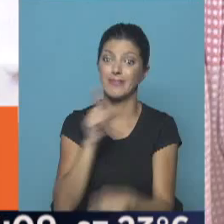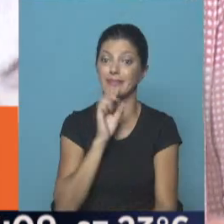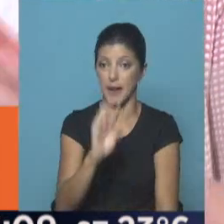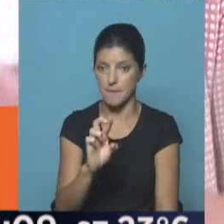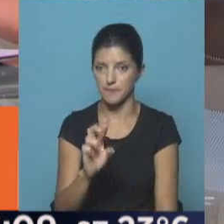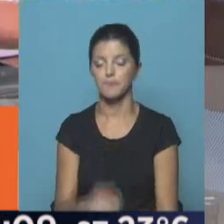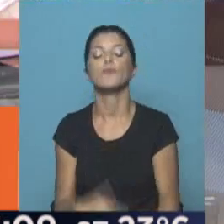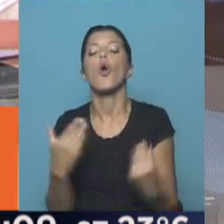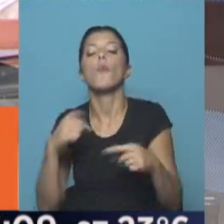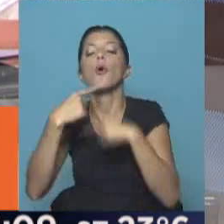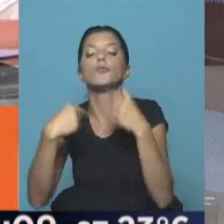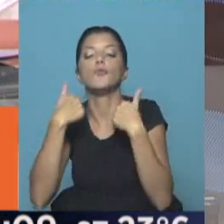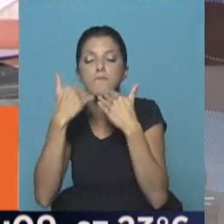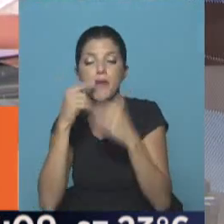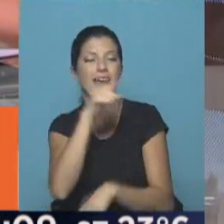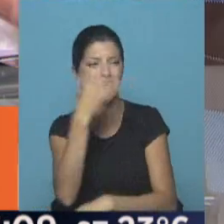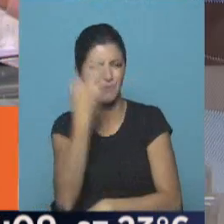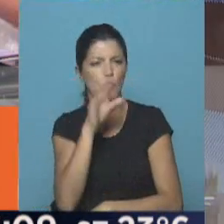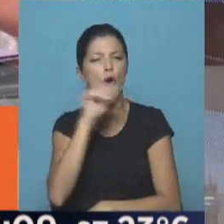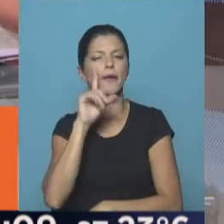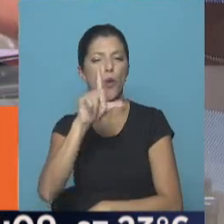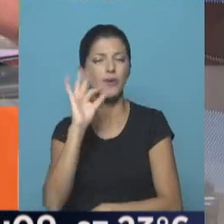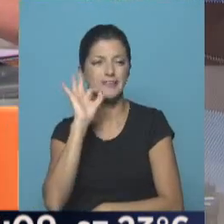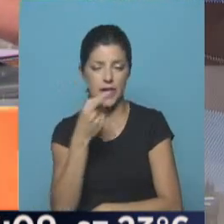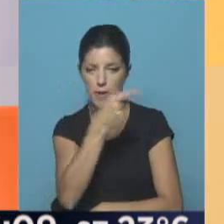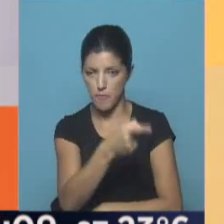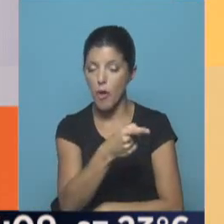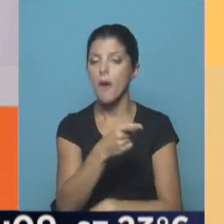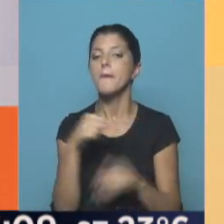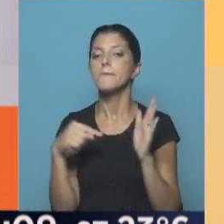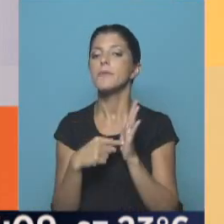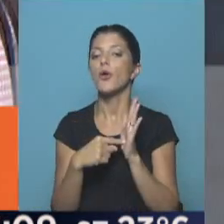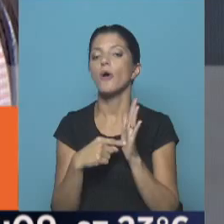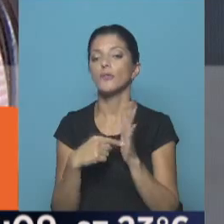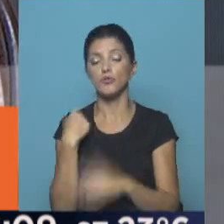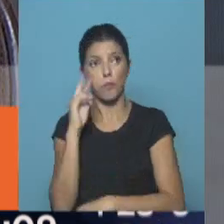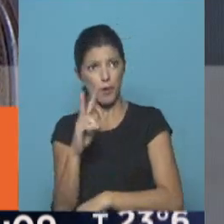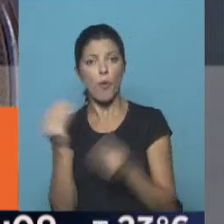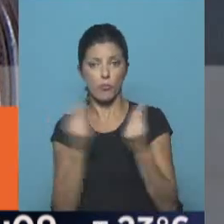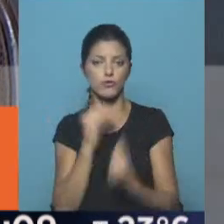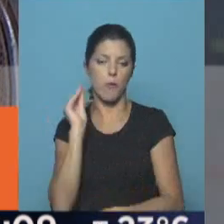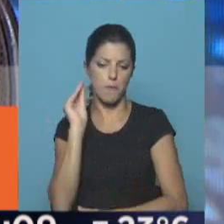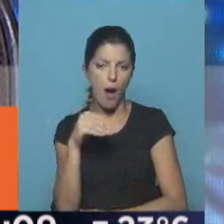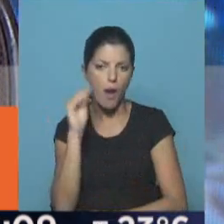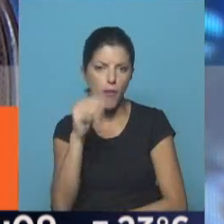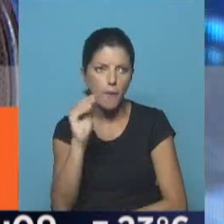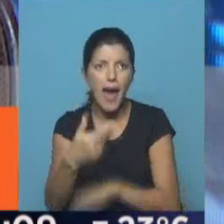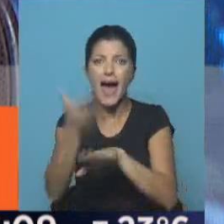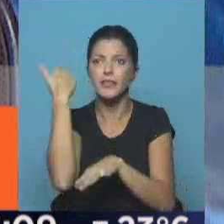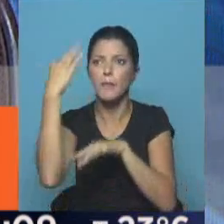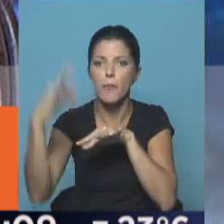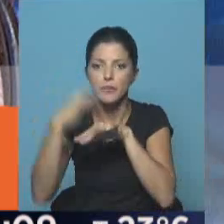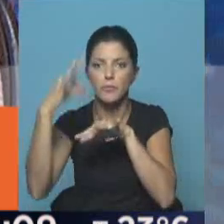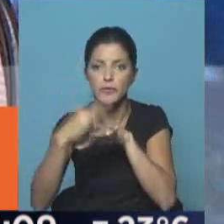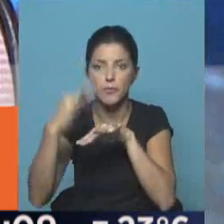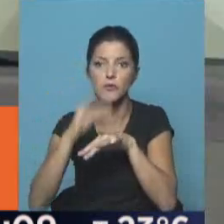Raúl tiene los datos calientes. Me parece que más allá de todo lo que estamos viendo, de todos los fracasos que ha tenido y lo que ha prometido, más polémico